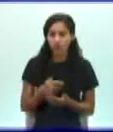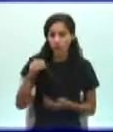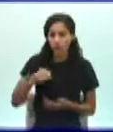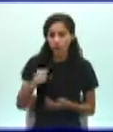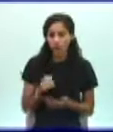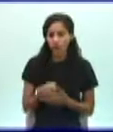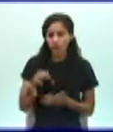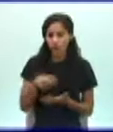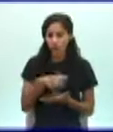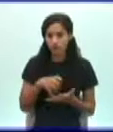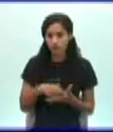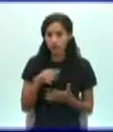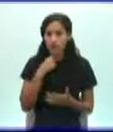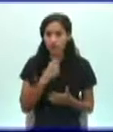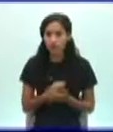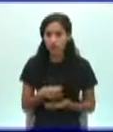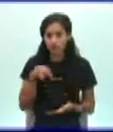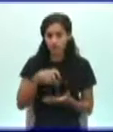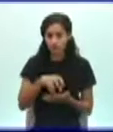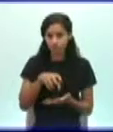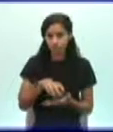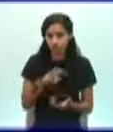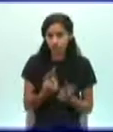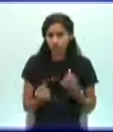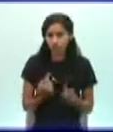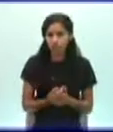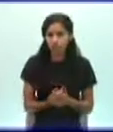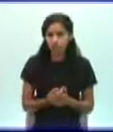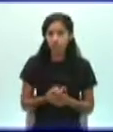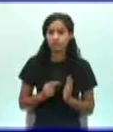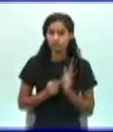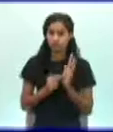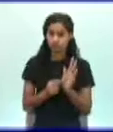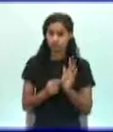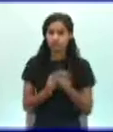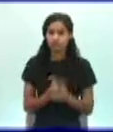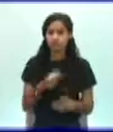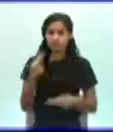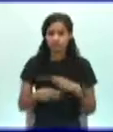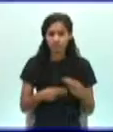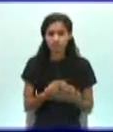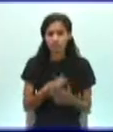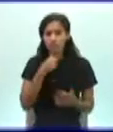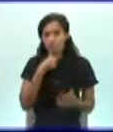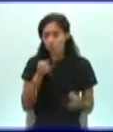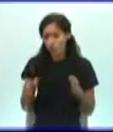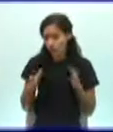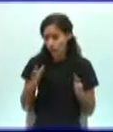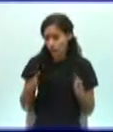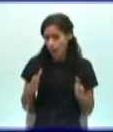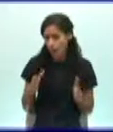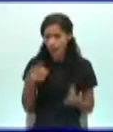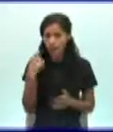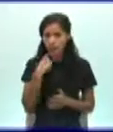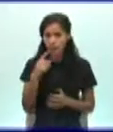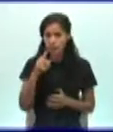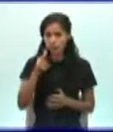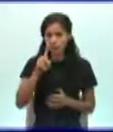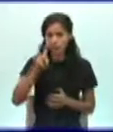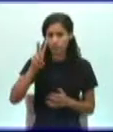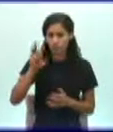ese lugar se levanta el Monumento Nacional de Playitas de Cajobabo, realizado entre los años 1928